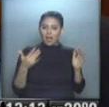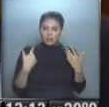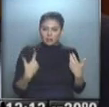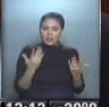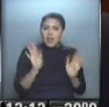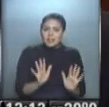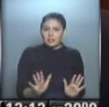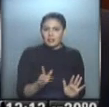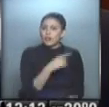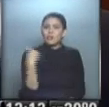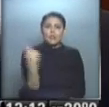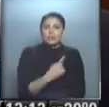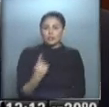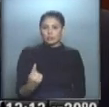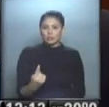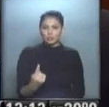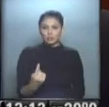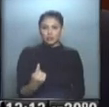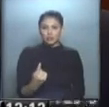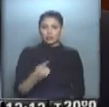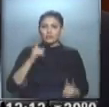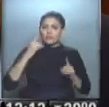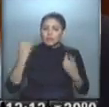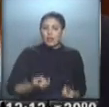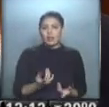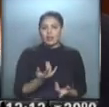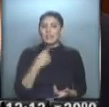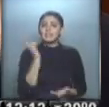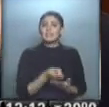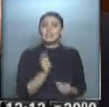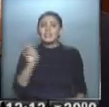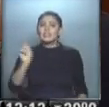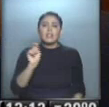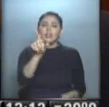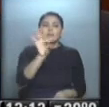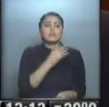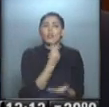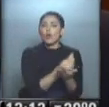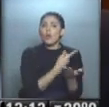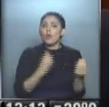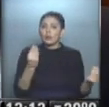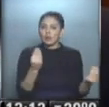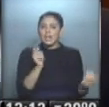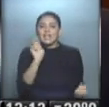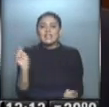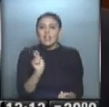trata, somos los que tenemos y determinamos quiénes son los gobernantes, quiénes